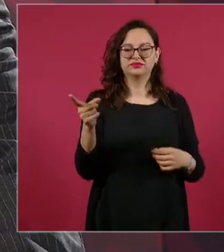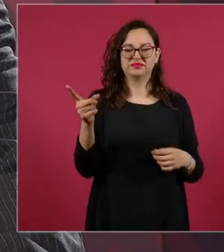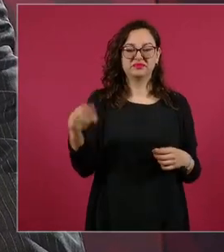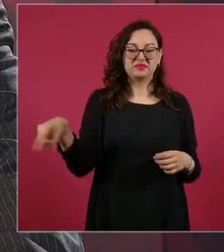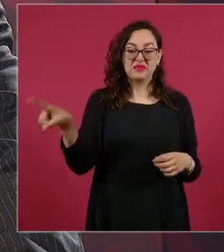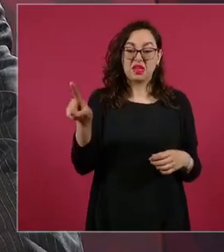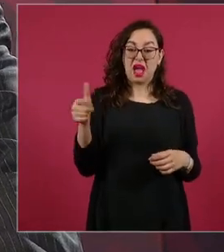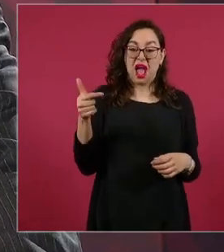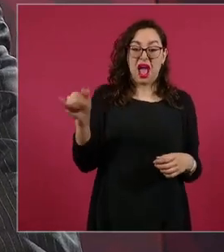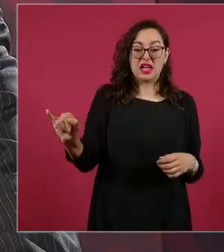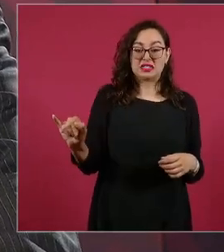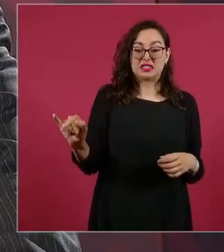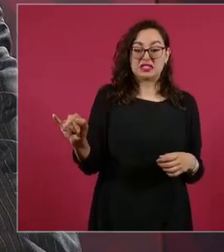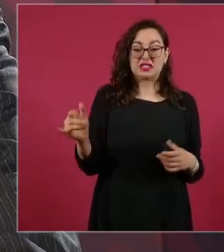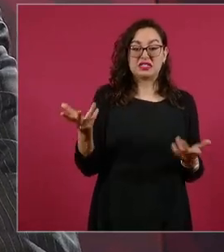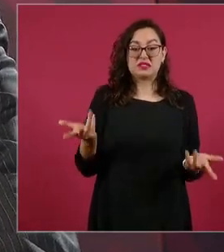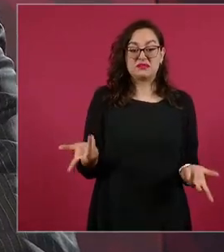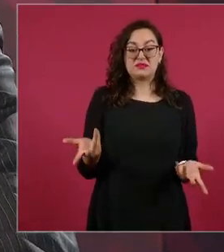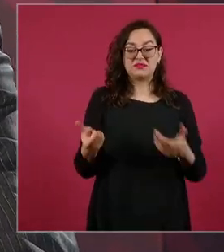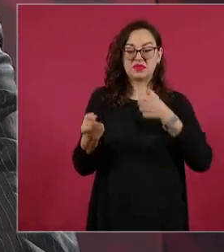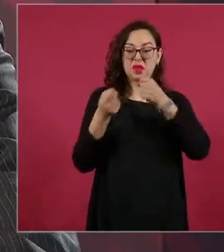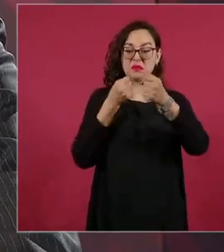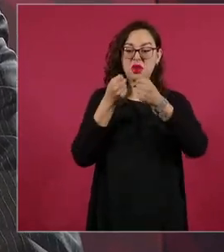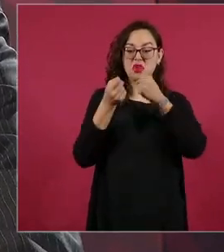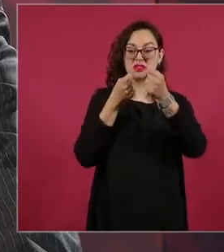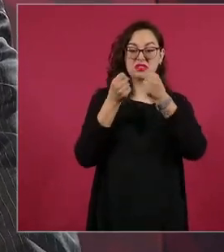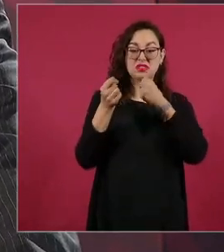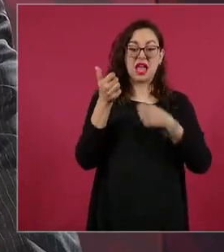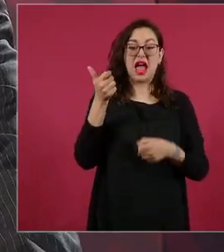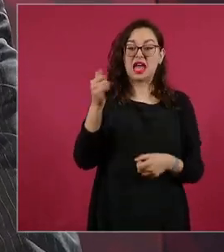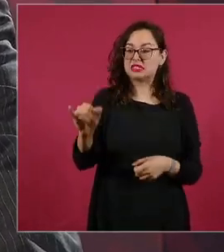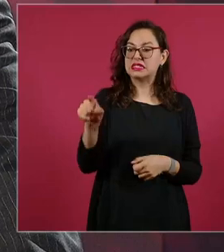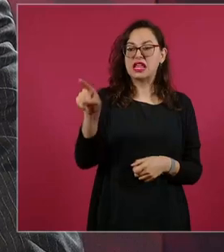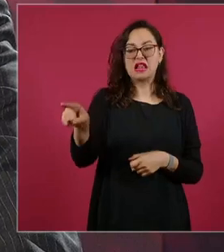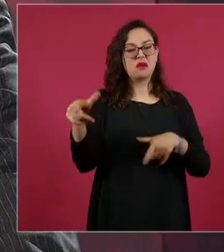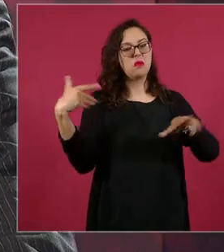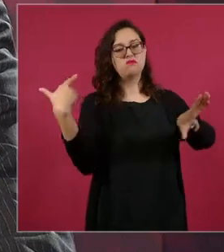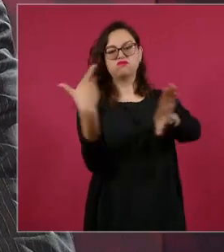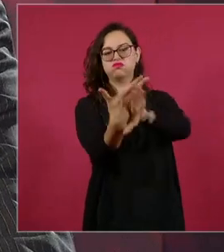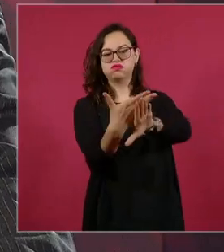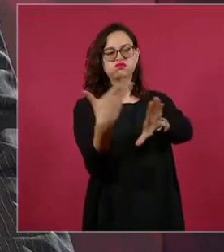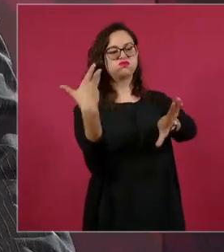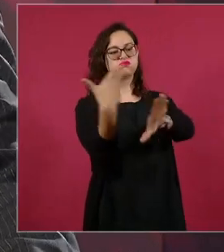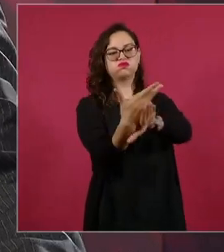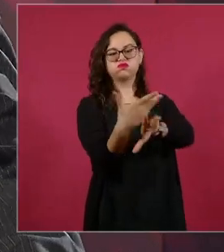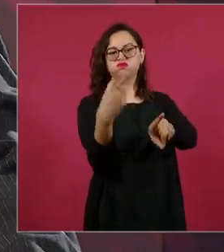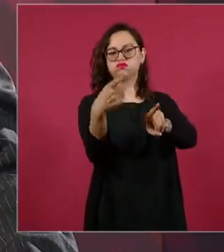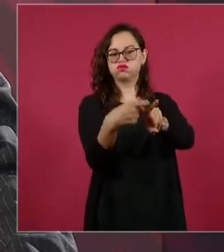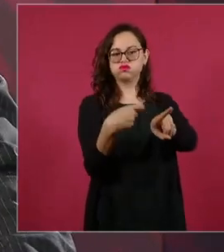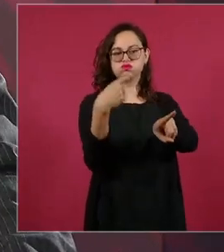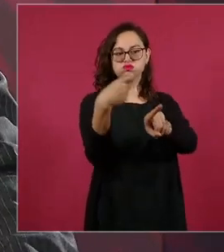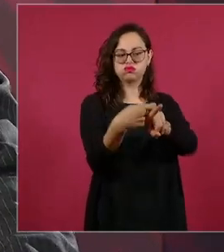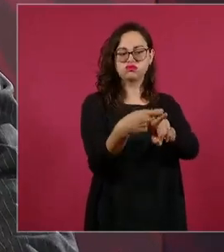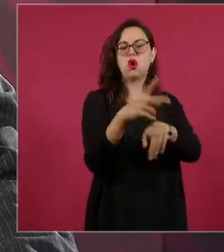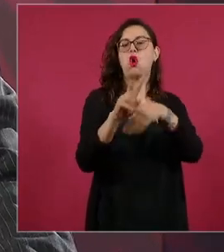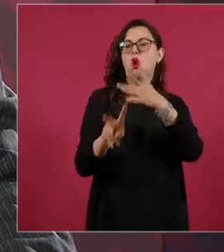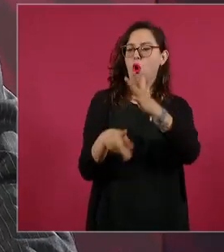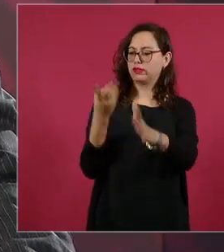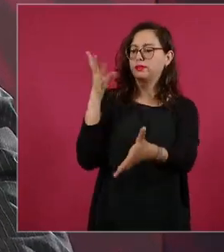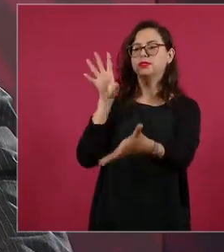los periodistas críticos te va a seguir criticando lo vuelves a meter